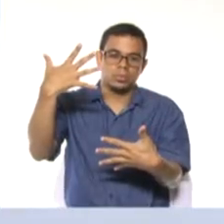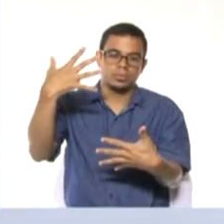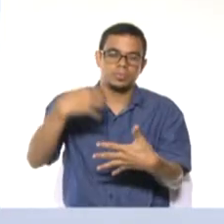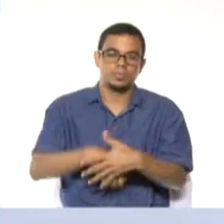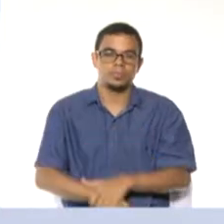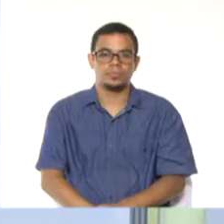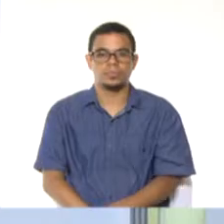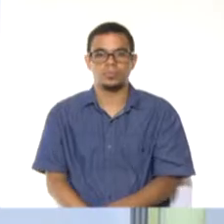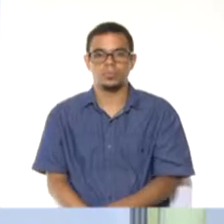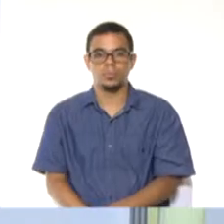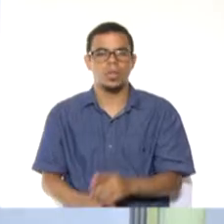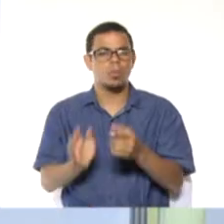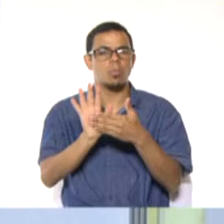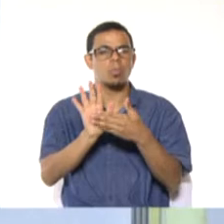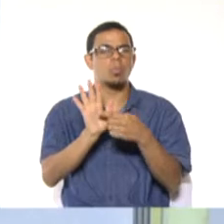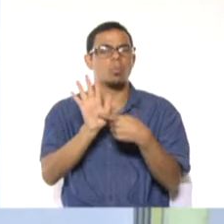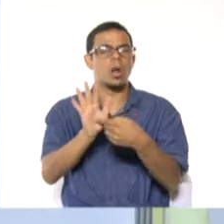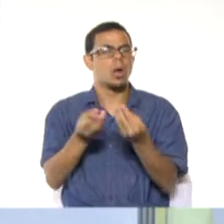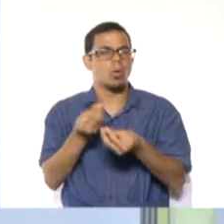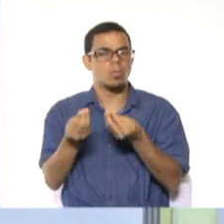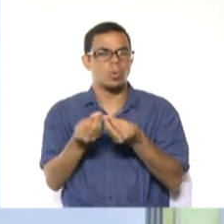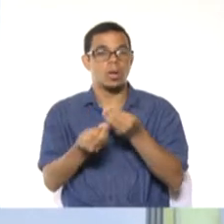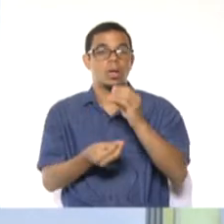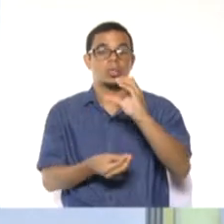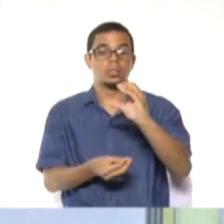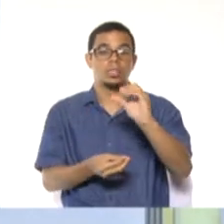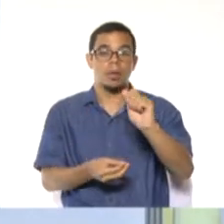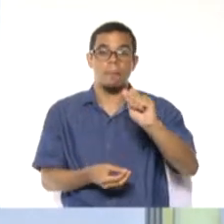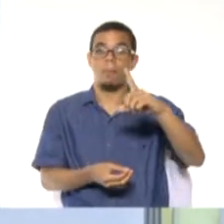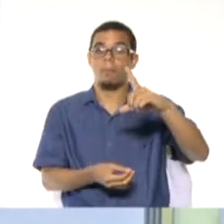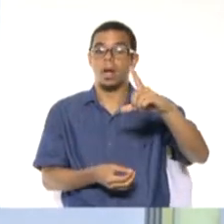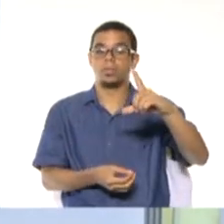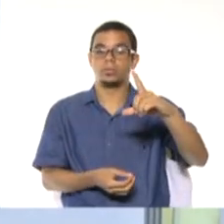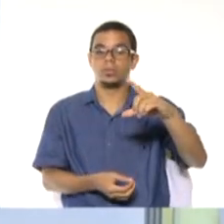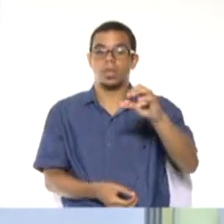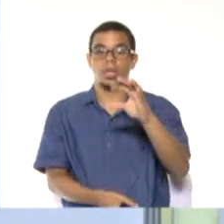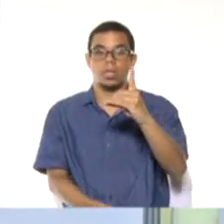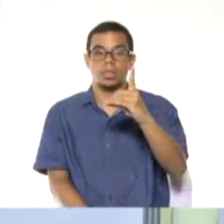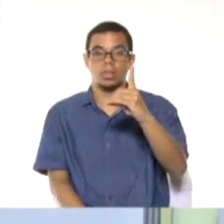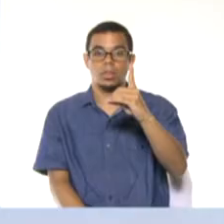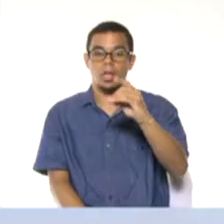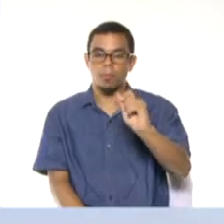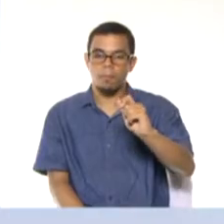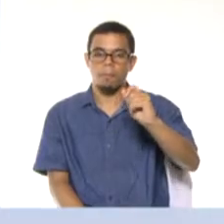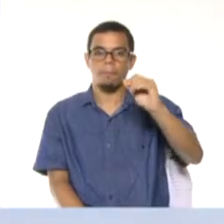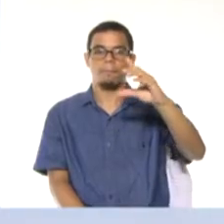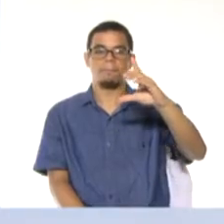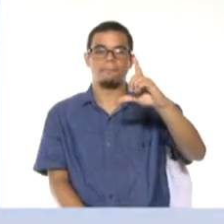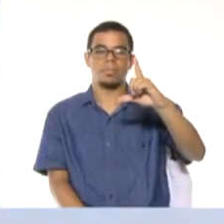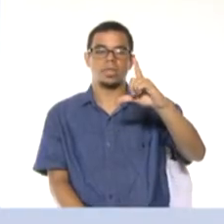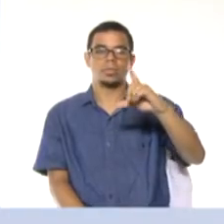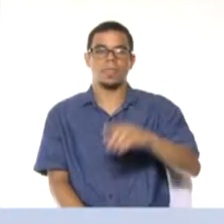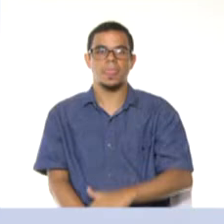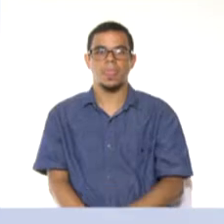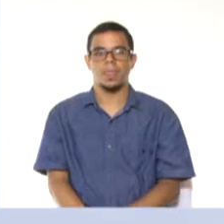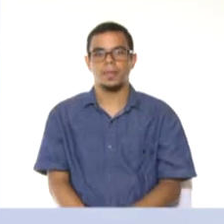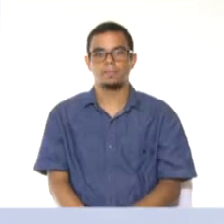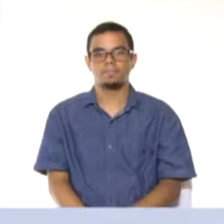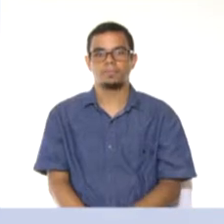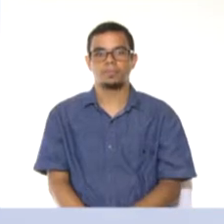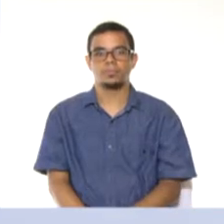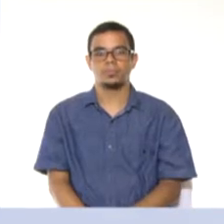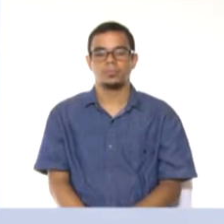y D mayúscula. Entonces, de un lado de la flecha, de la ecuación, antes de la flecha van a